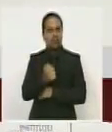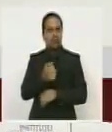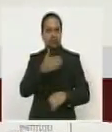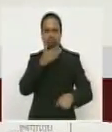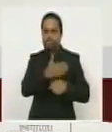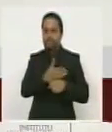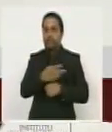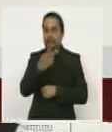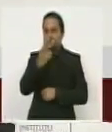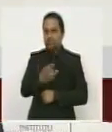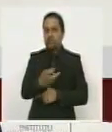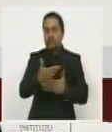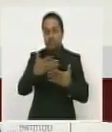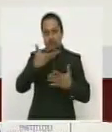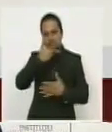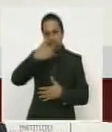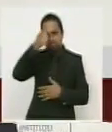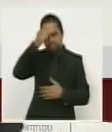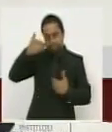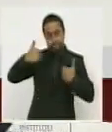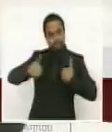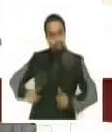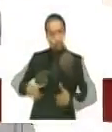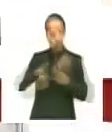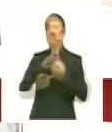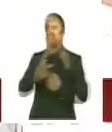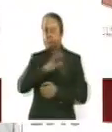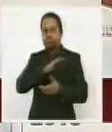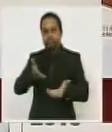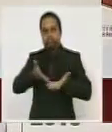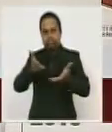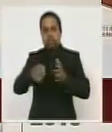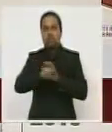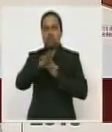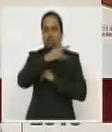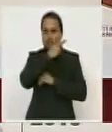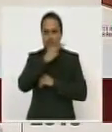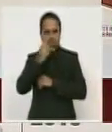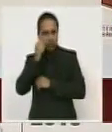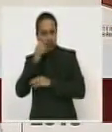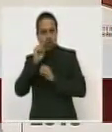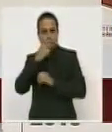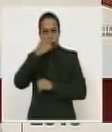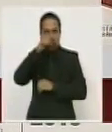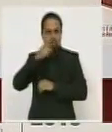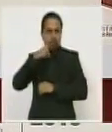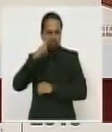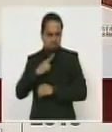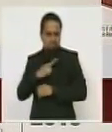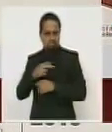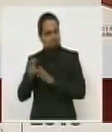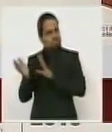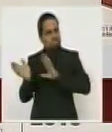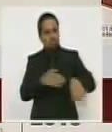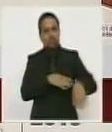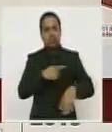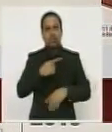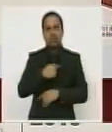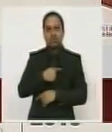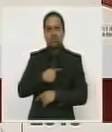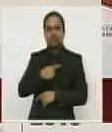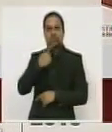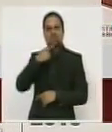población a no quejarse si vota por los mismos políticos de siempre salomón jara cruz candidato por el partido de movimiento regeneración nacional